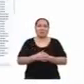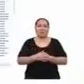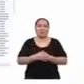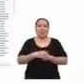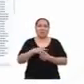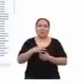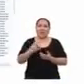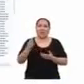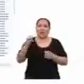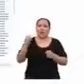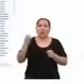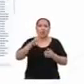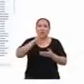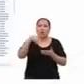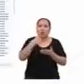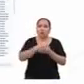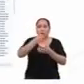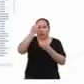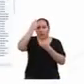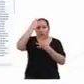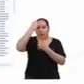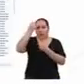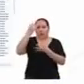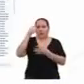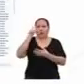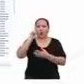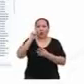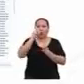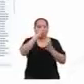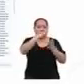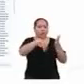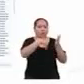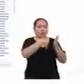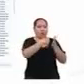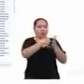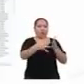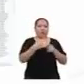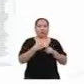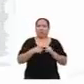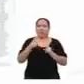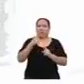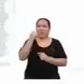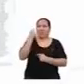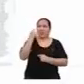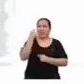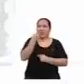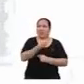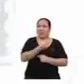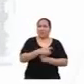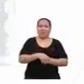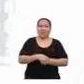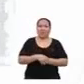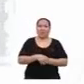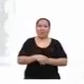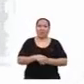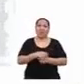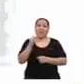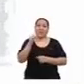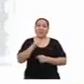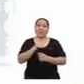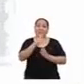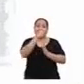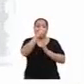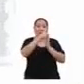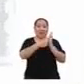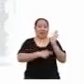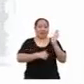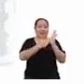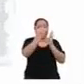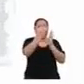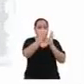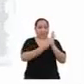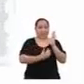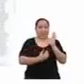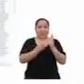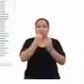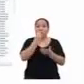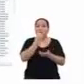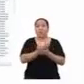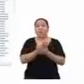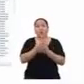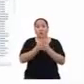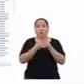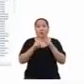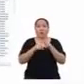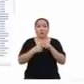la información en una sola tabla, pero no se comprende, ¿no? El tener la lista de todos los datos es bueno para